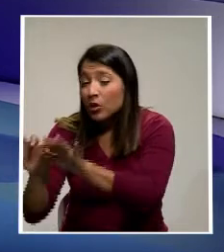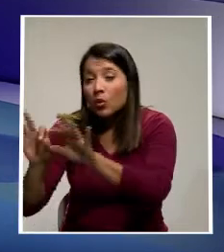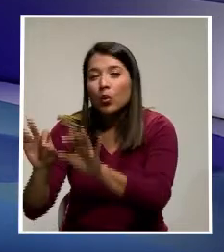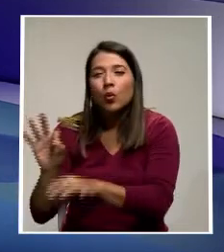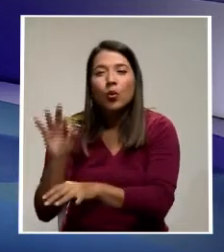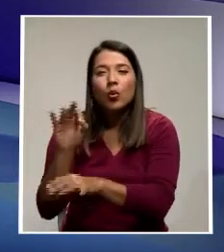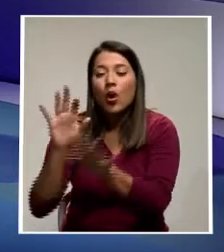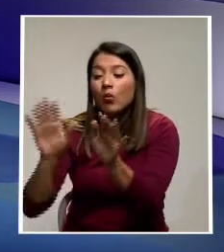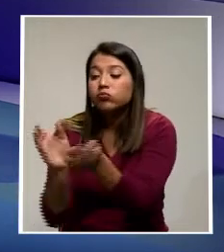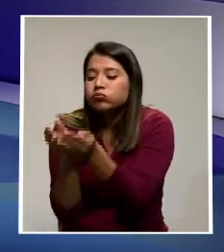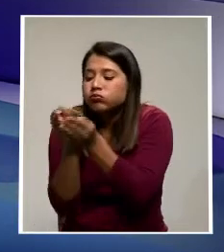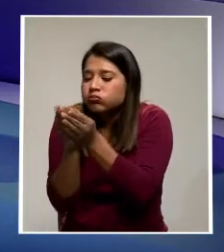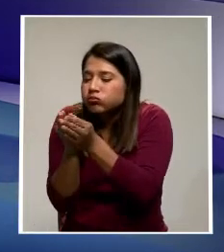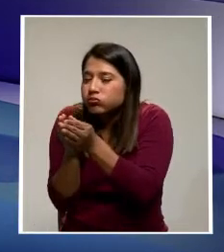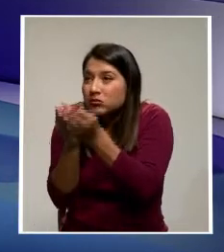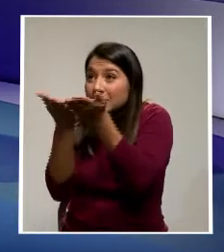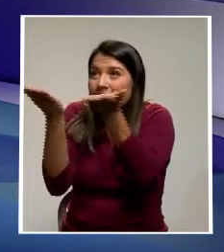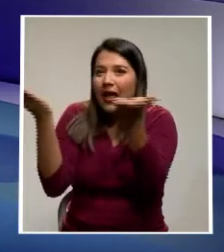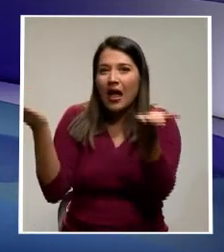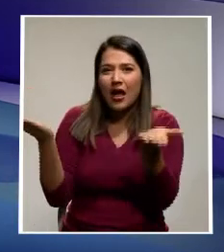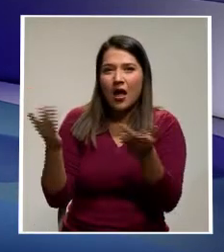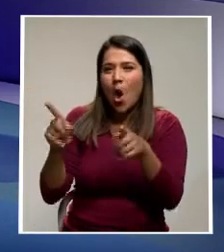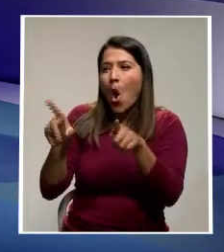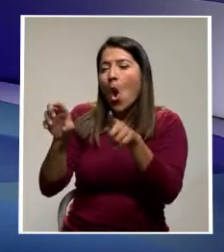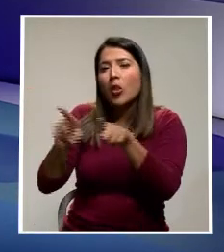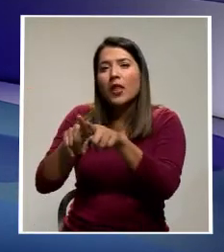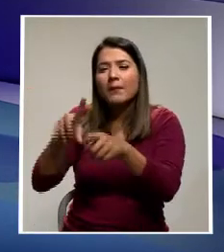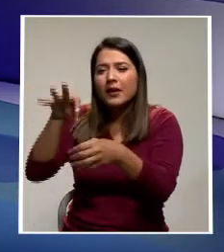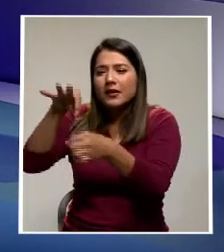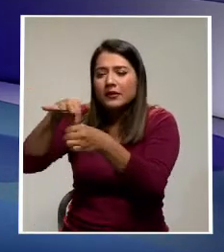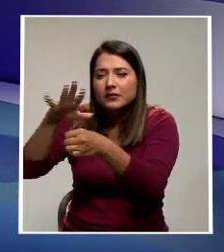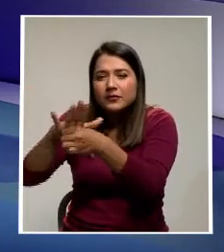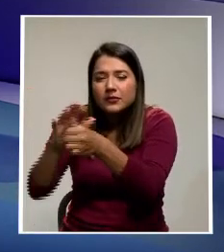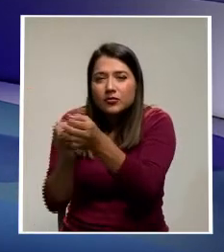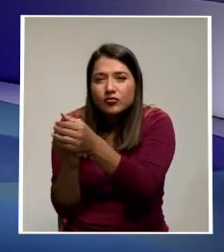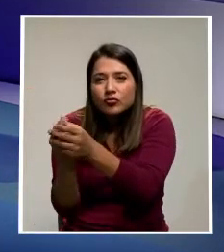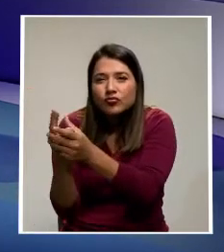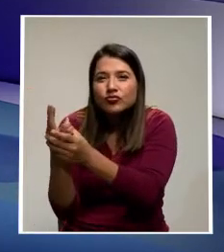a deshiervar plantas y sembrar perejil,